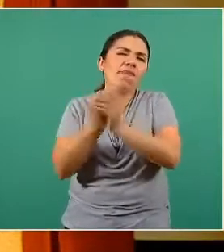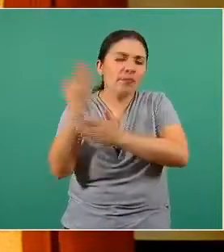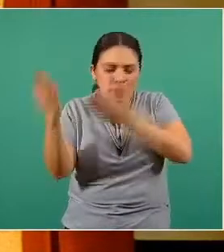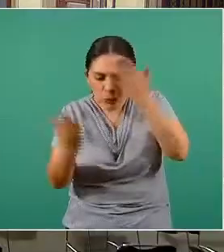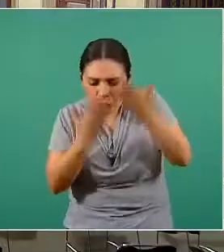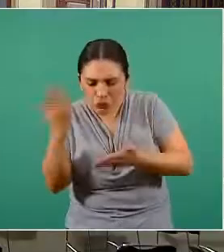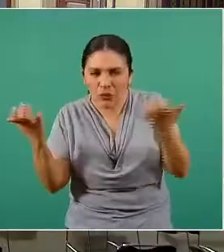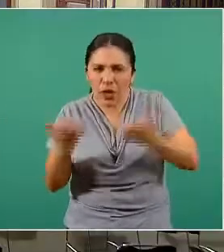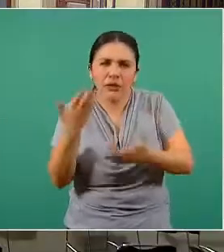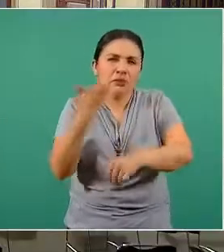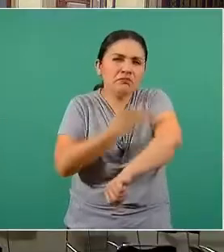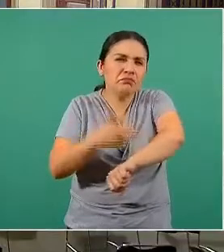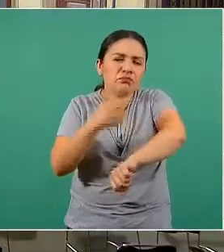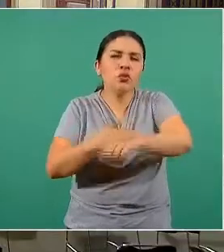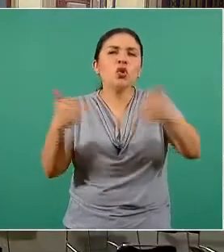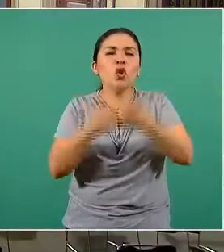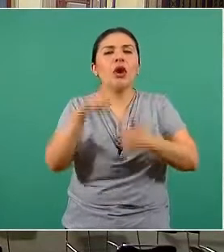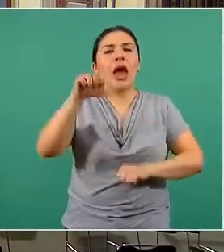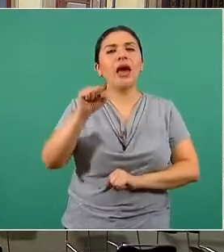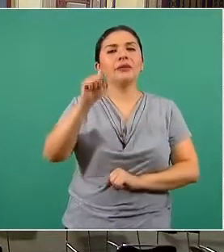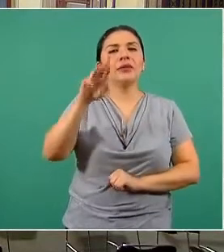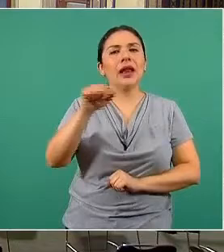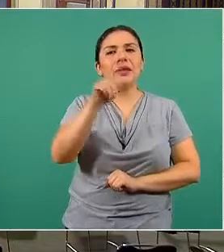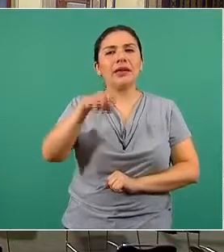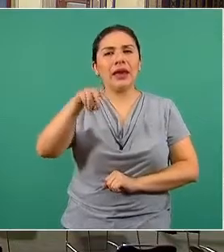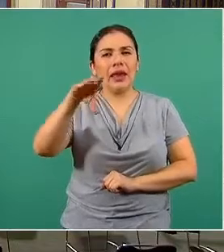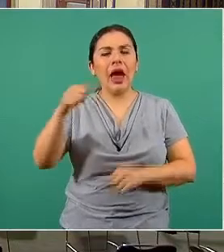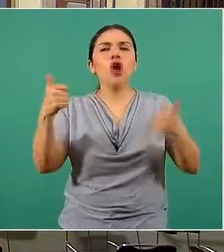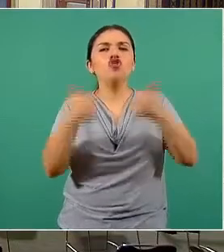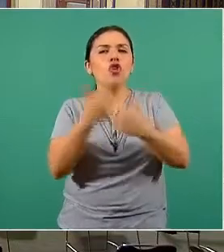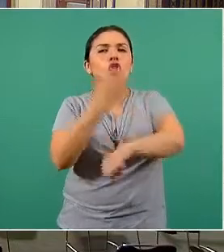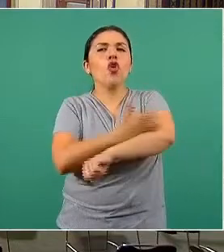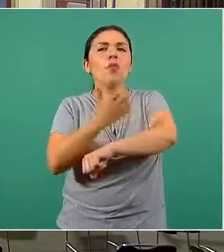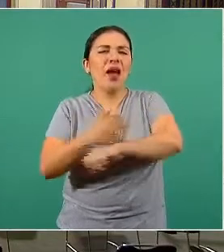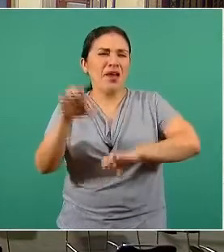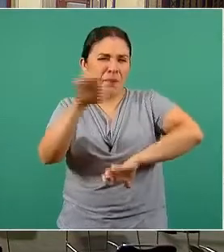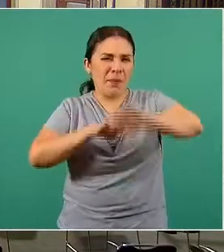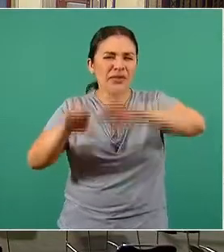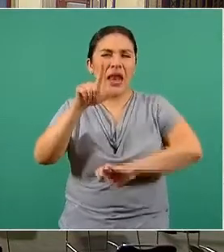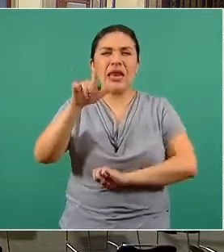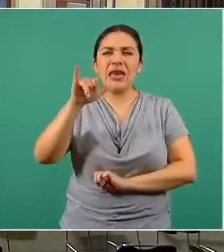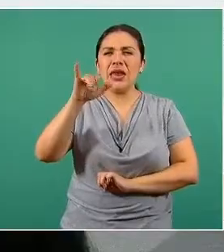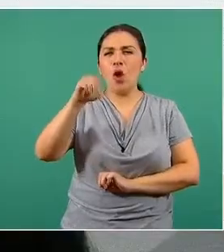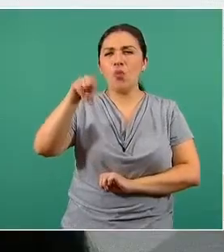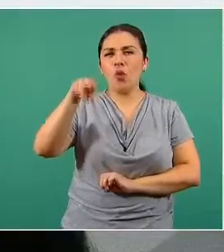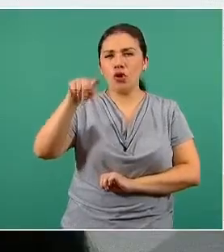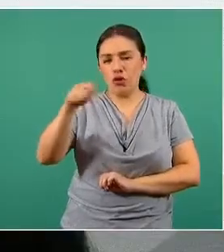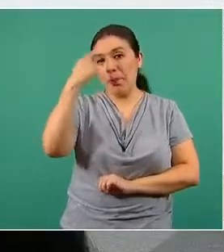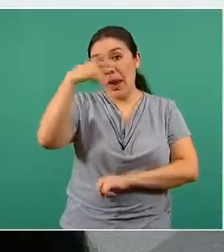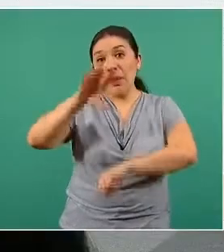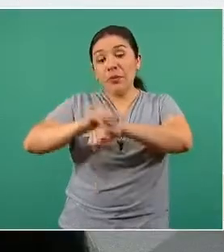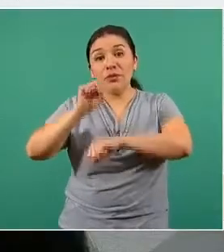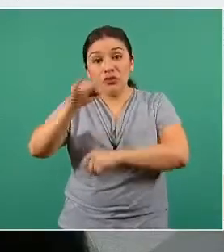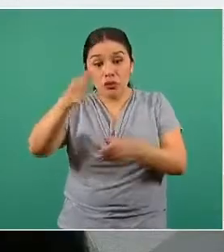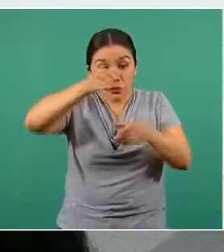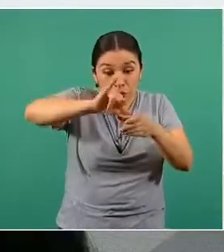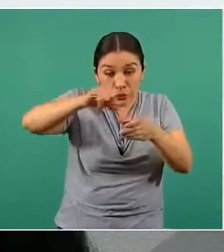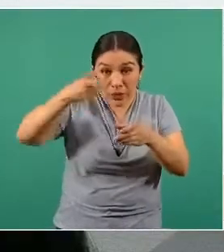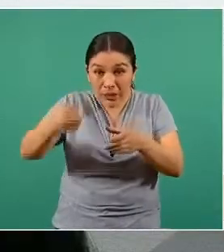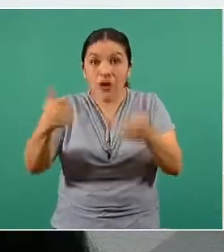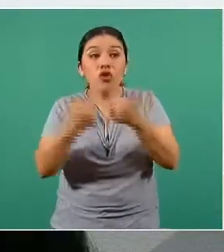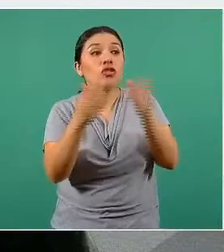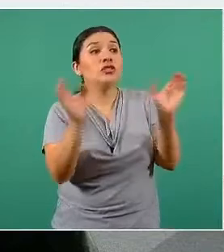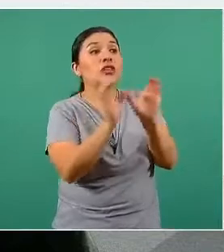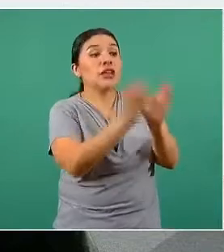realiza AstraZeneca con Liomont, la compañía mexicana que realiza el envasado, y necesitamos tener el certificado también